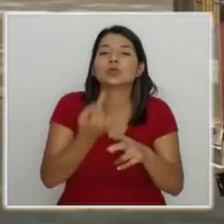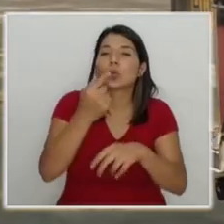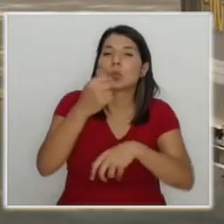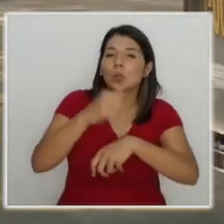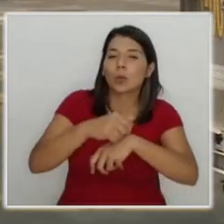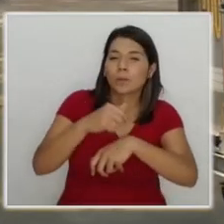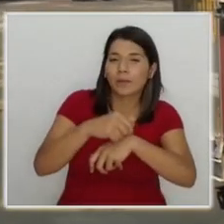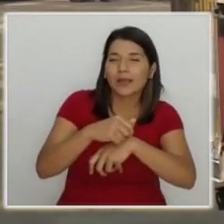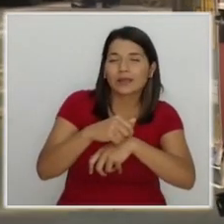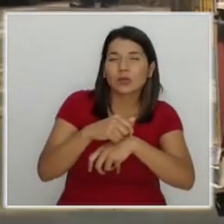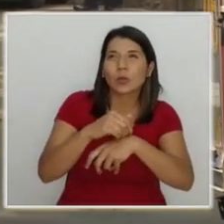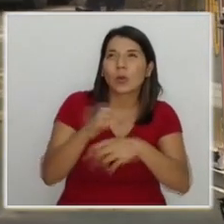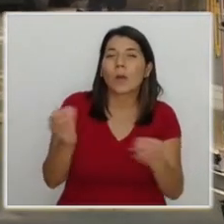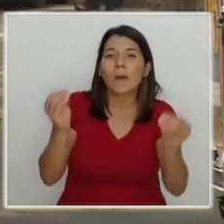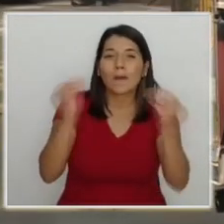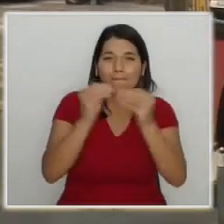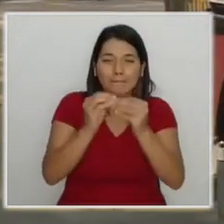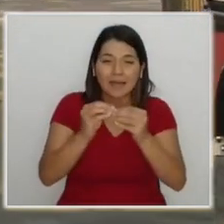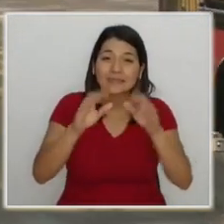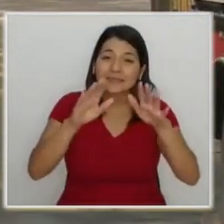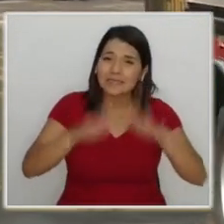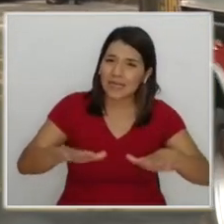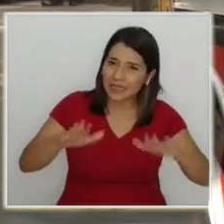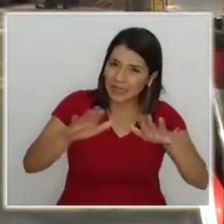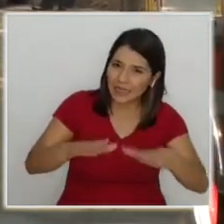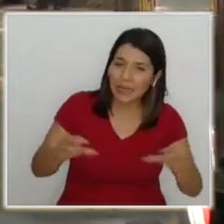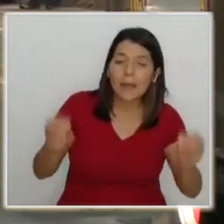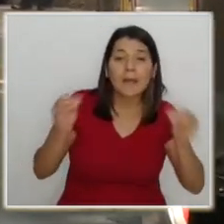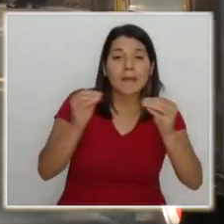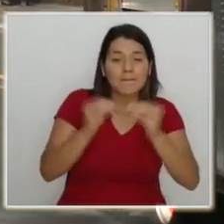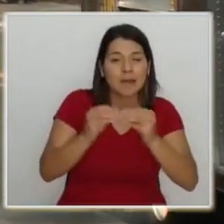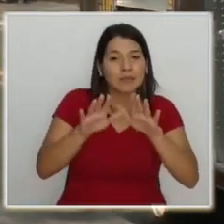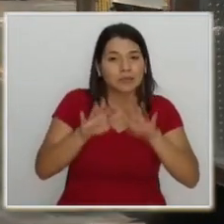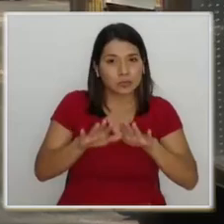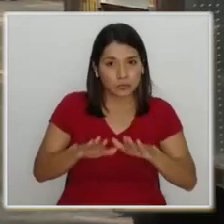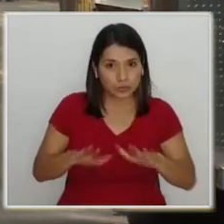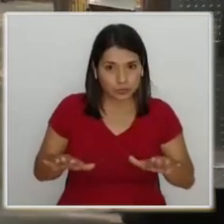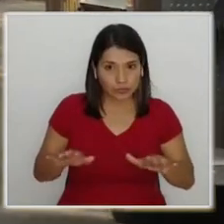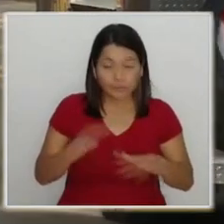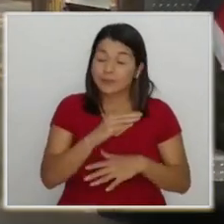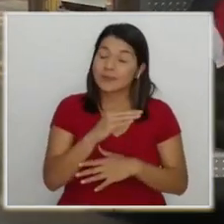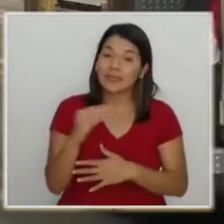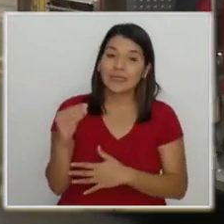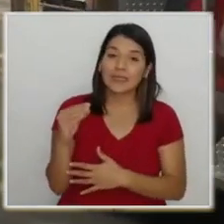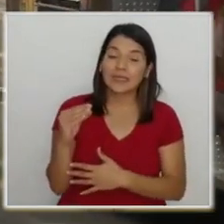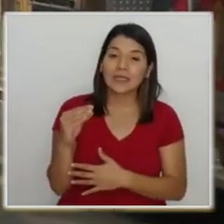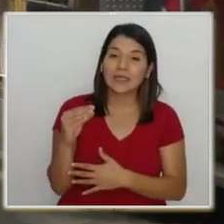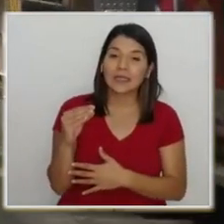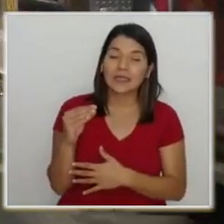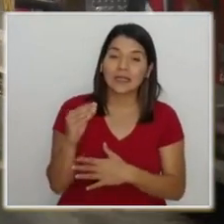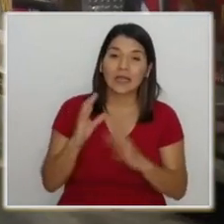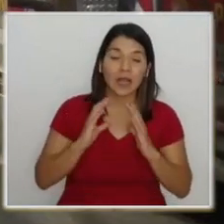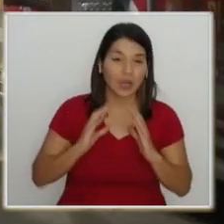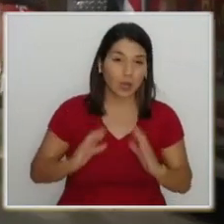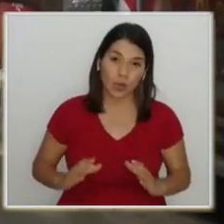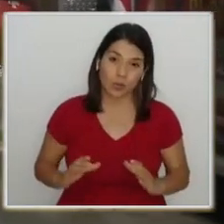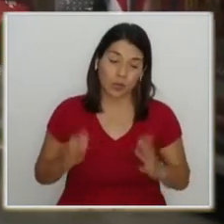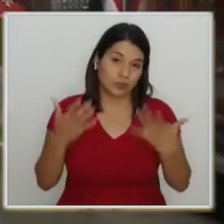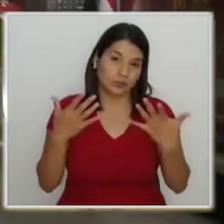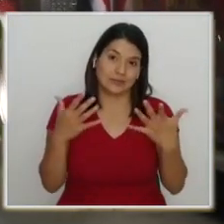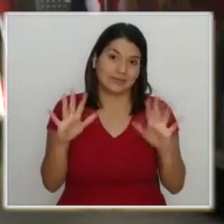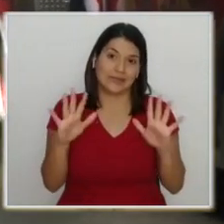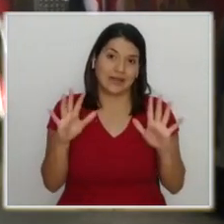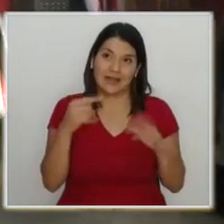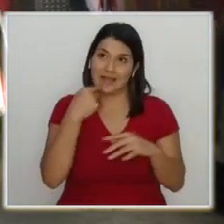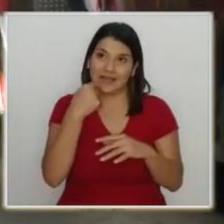mucho más tranquila, ya más relajado, y el cuerpo ya definitivamente dice: